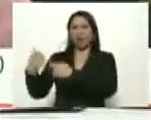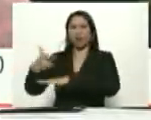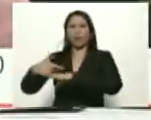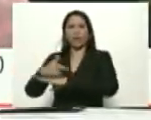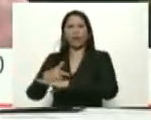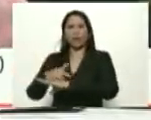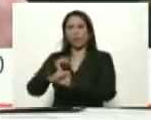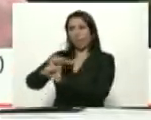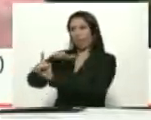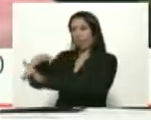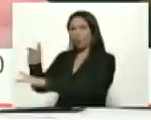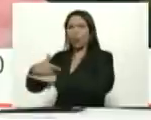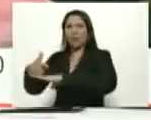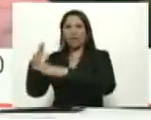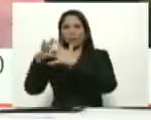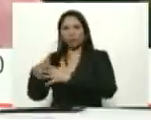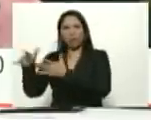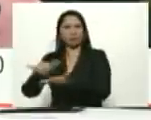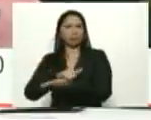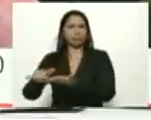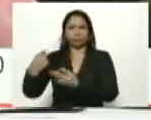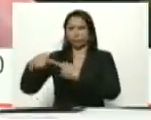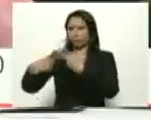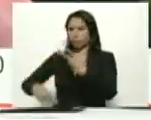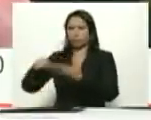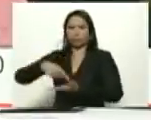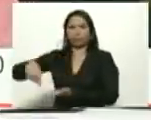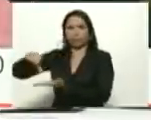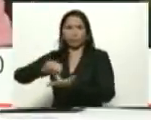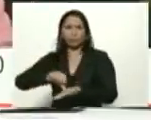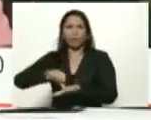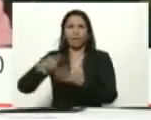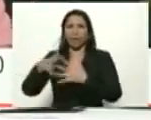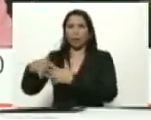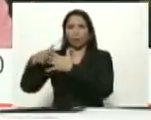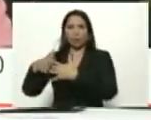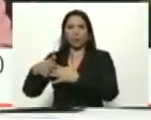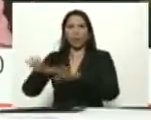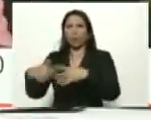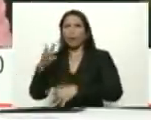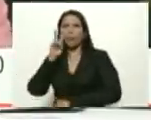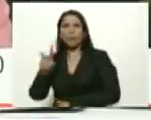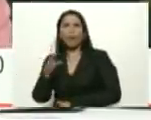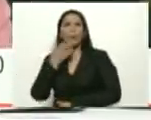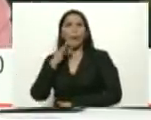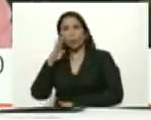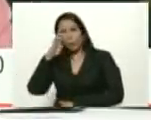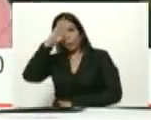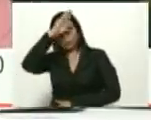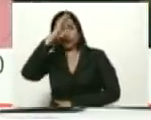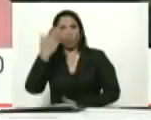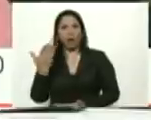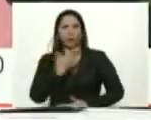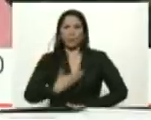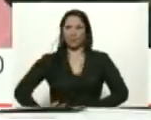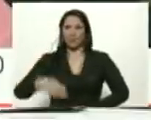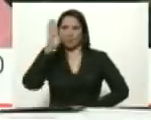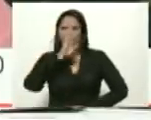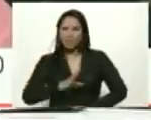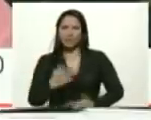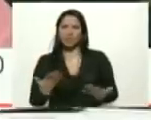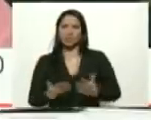amenazando a los gobernadores de Nueva York, de California, cuando uno ve a Jair Bolsonaro en Brasil,